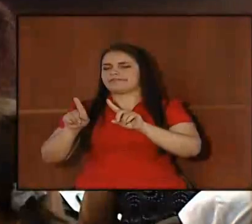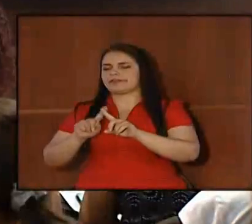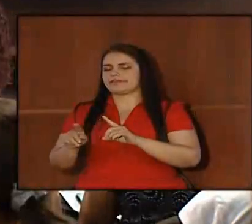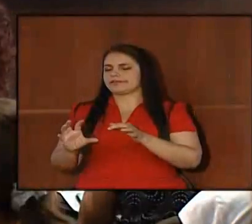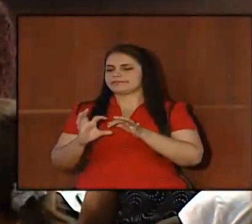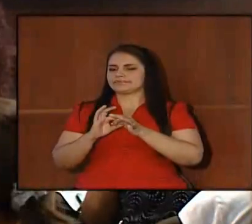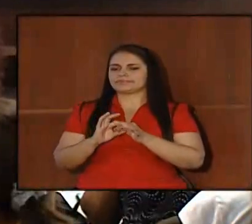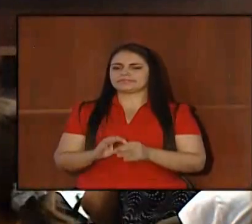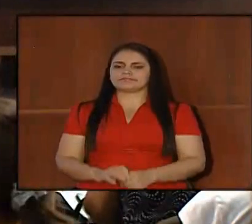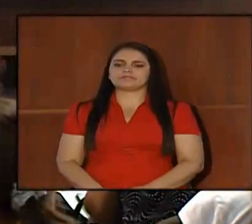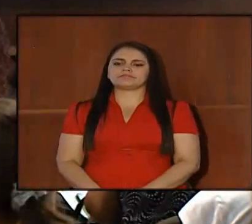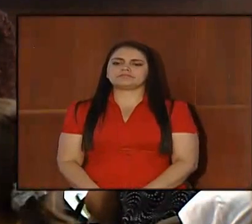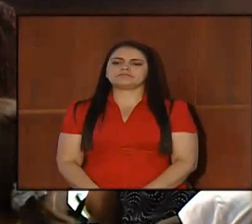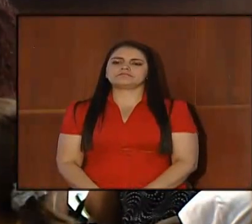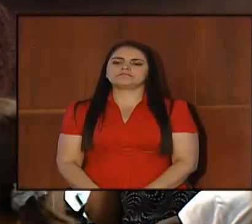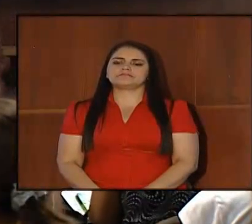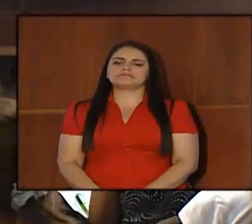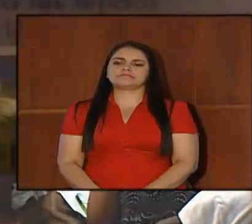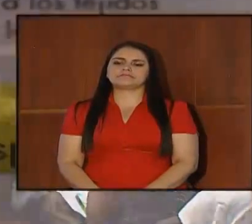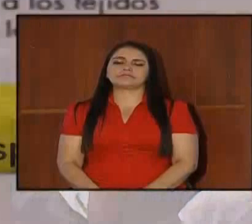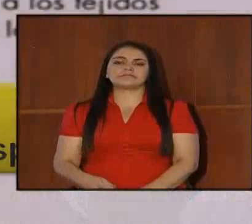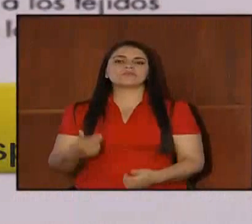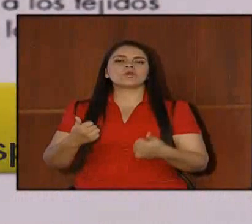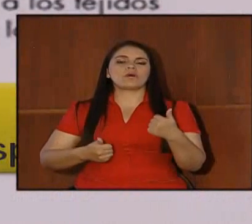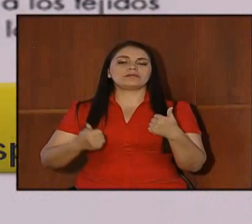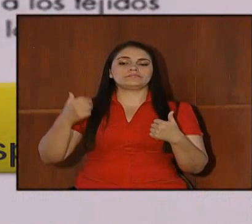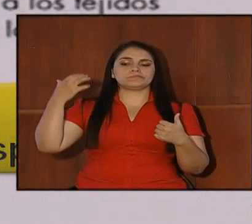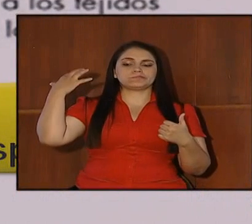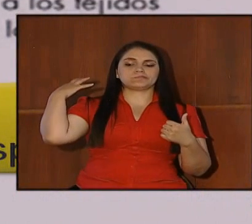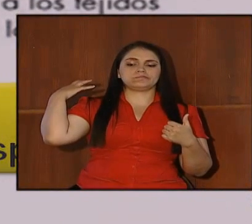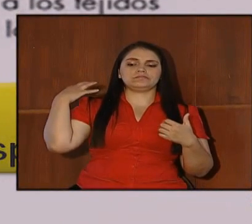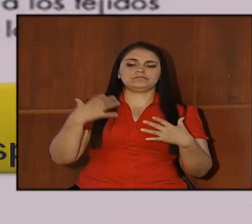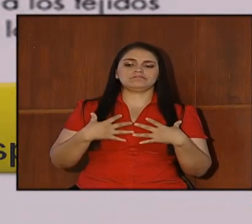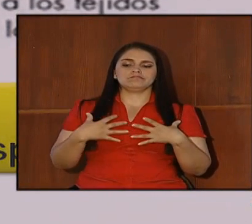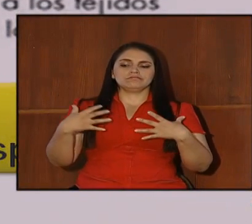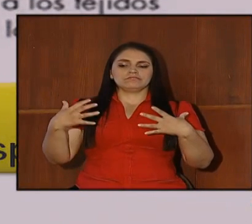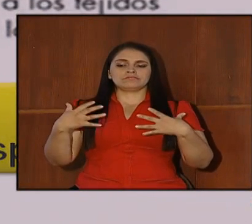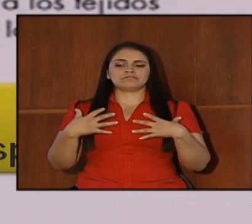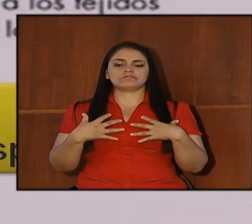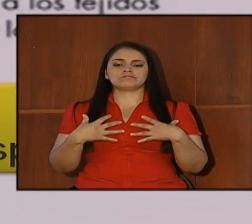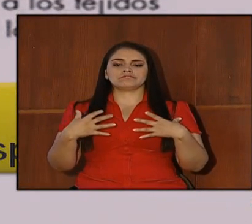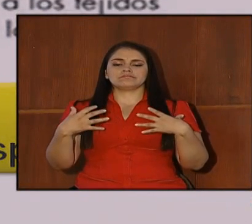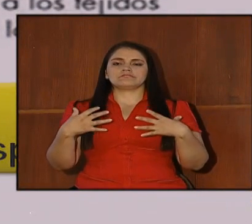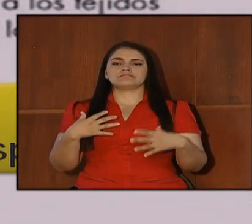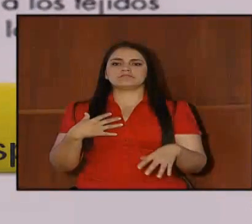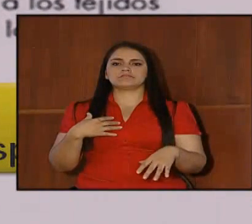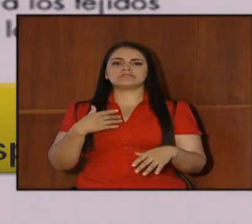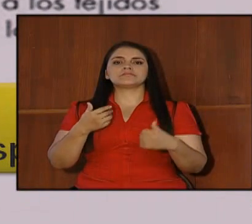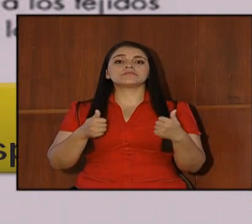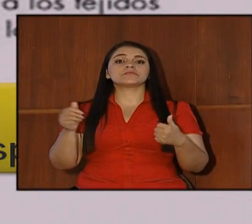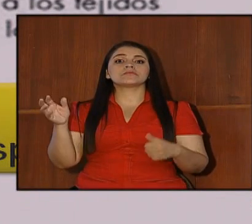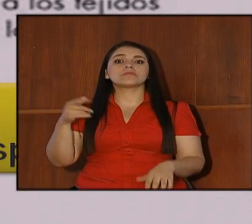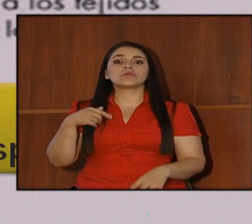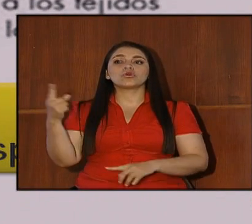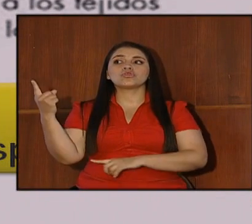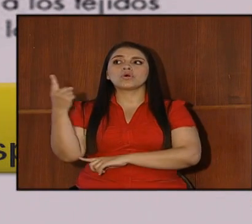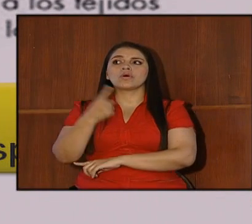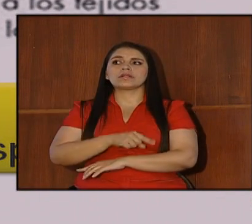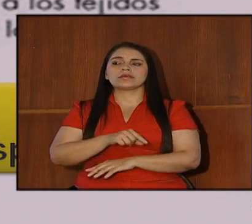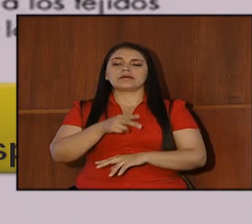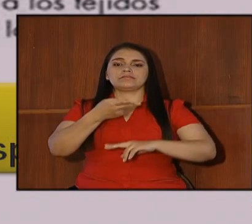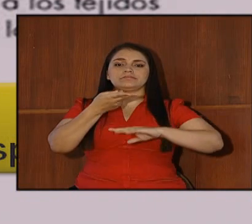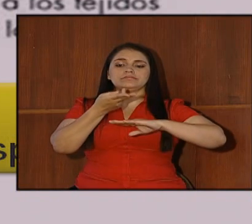La mala ventilación pulmonar, cuidado, un paciente todo el día acostado boca arriba, ¿va a permitir